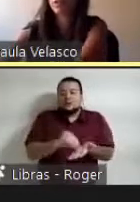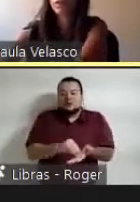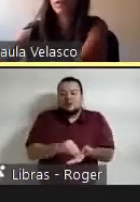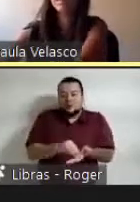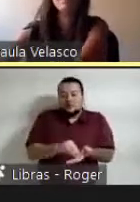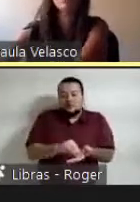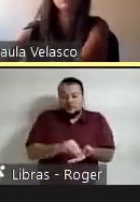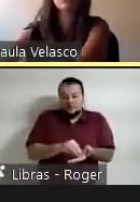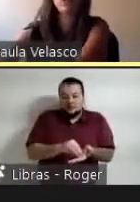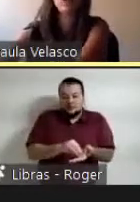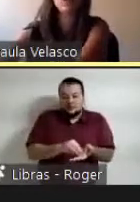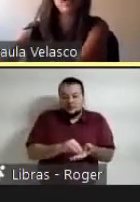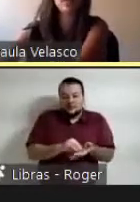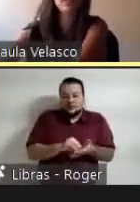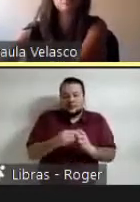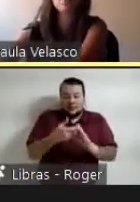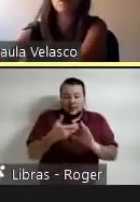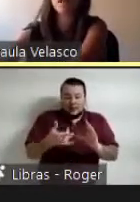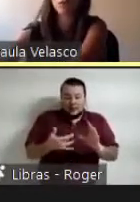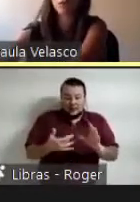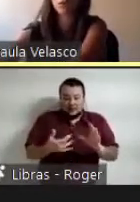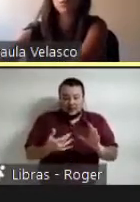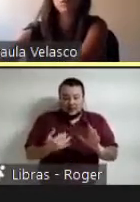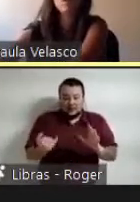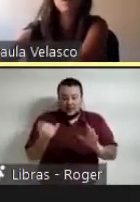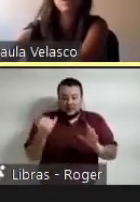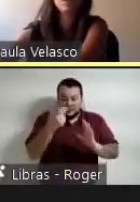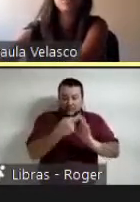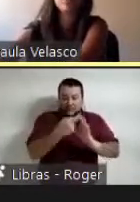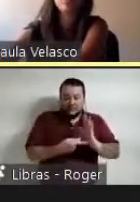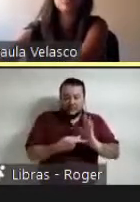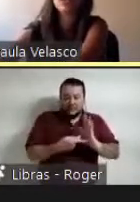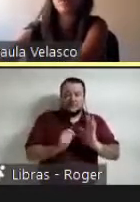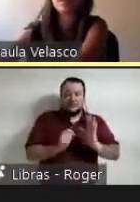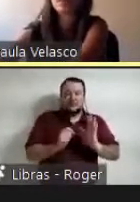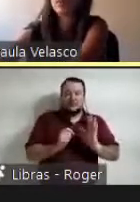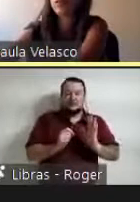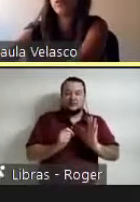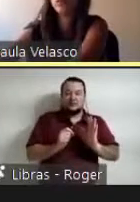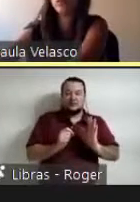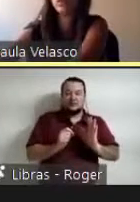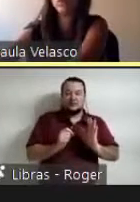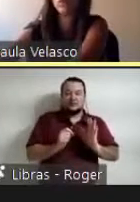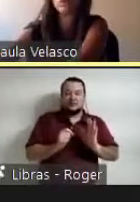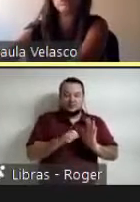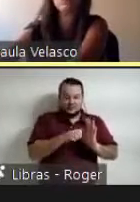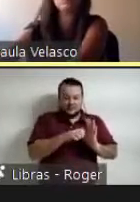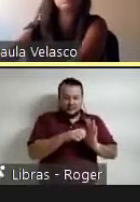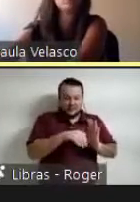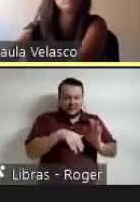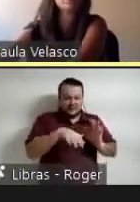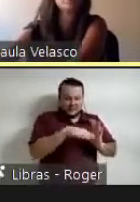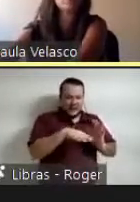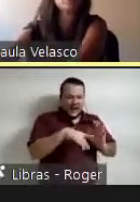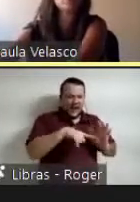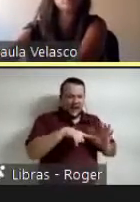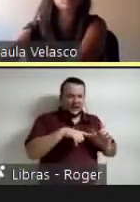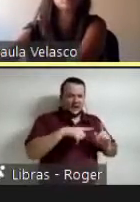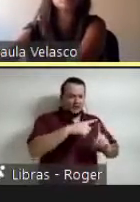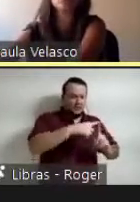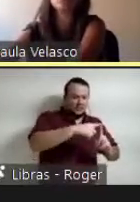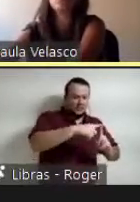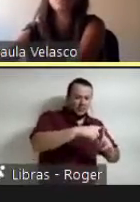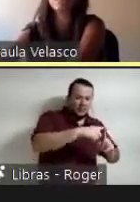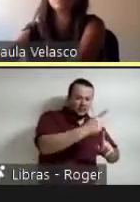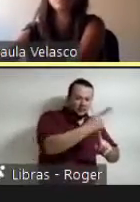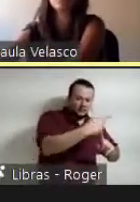planta es el crucero una galería en forma de cruz que sirve como gran pasillo y bostiburo su techo transparente le proporciona